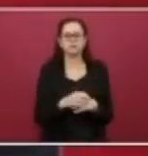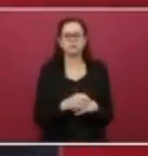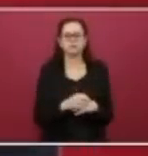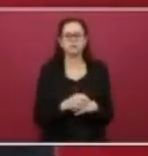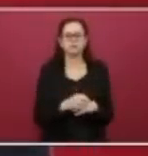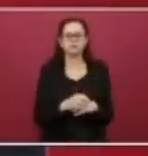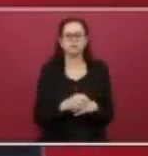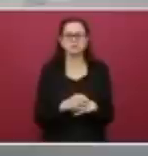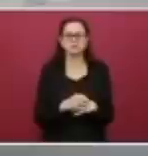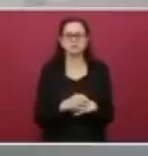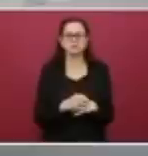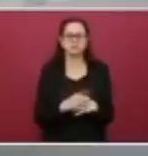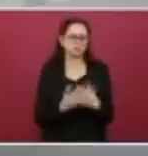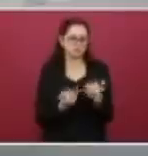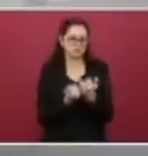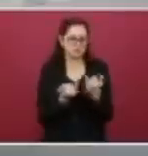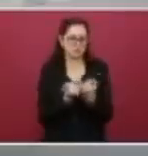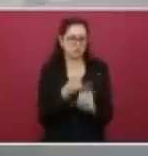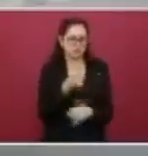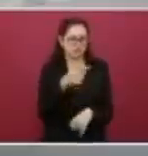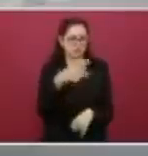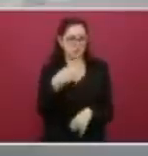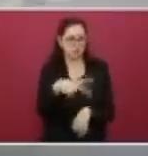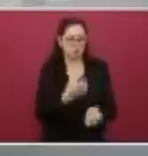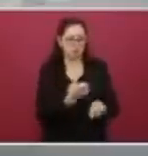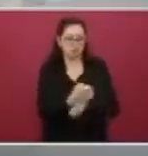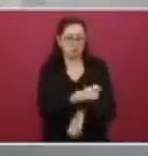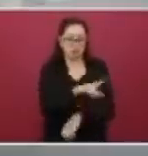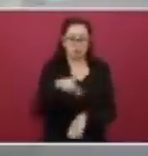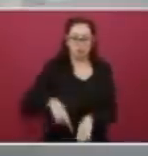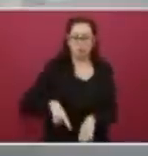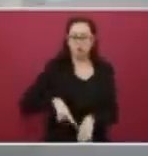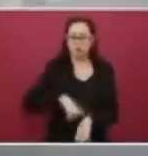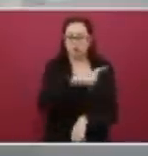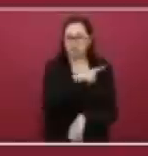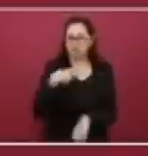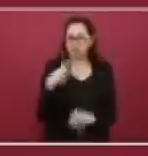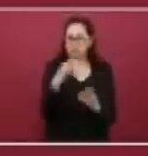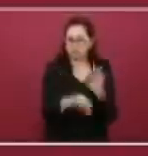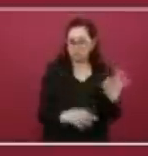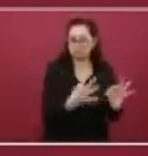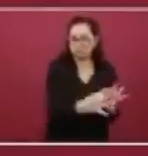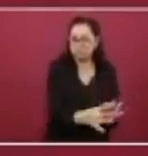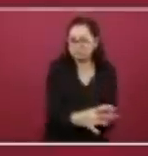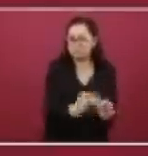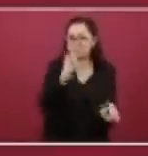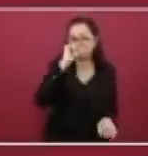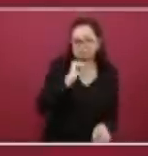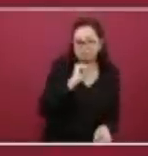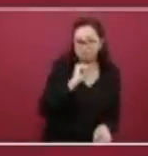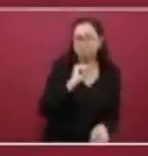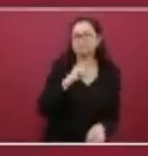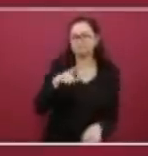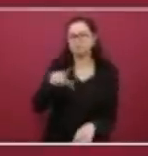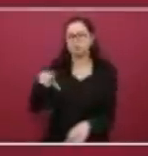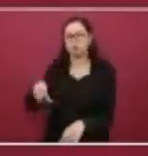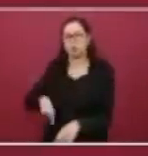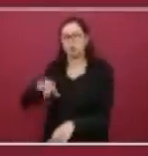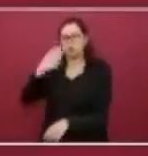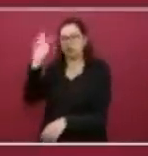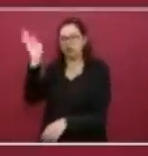obligaciones del gobierno del estado nosotros ayudamos al gobierno al estado transfiriendo los recursos